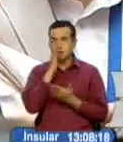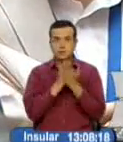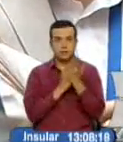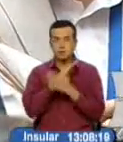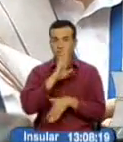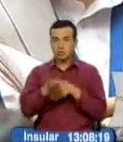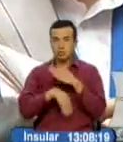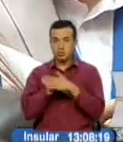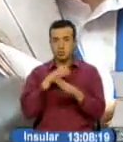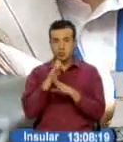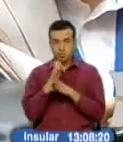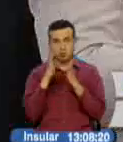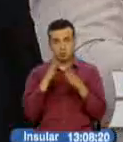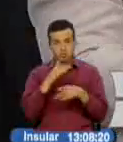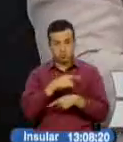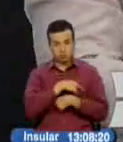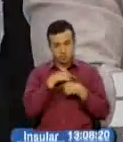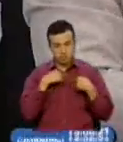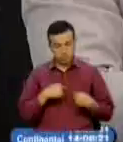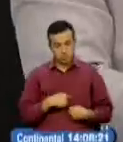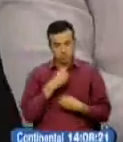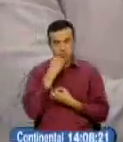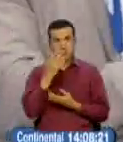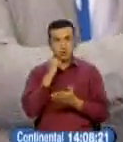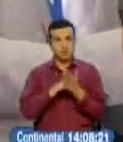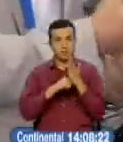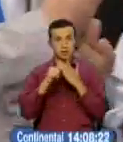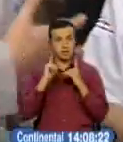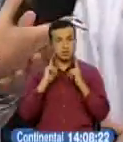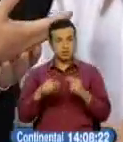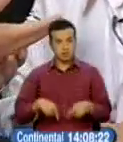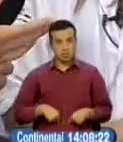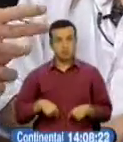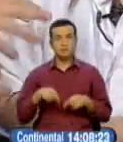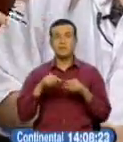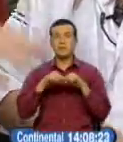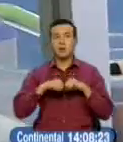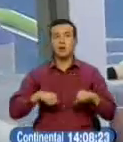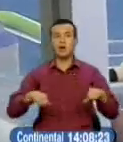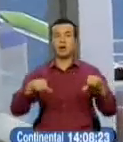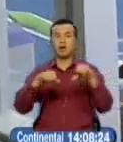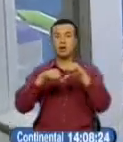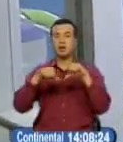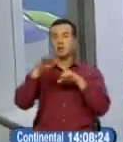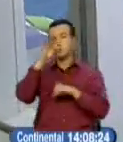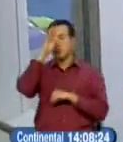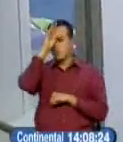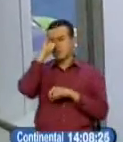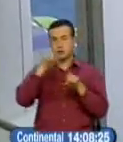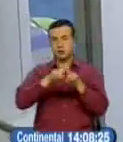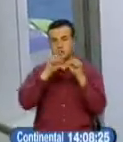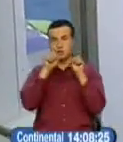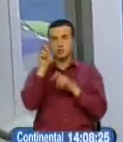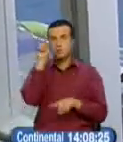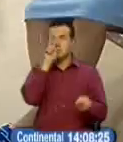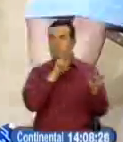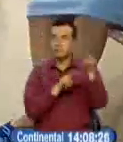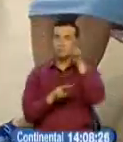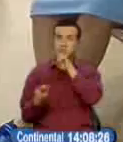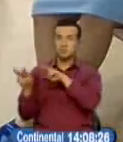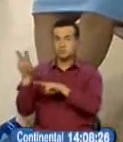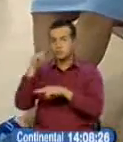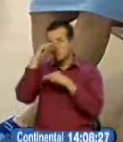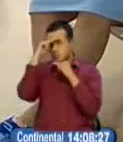todos los ecuatorianos, y lo digo de corazón. Junto a la ministra de Salud recorrieron varias áreas del Hospital Gineco-Obstétrico Luz Elena Arismendi.